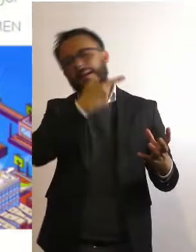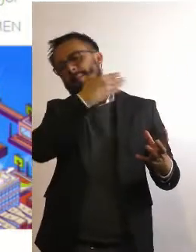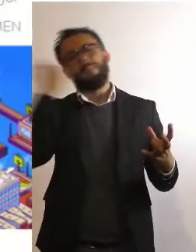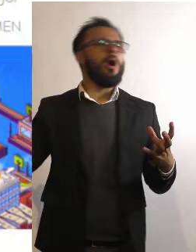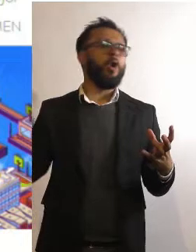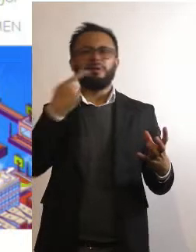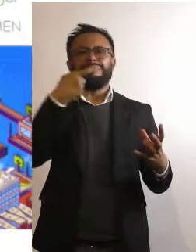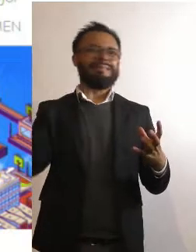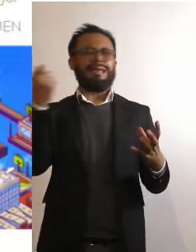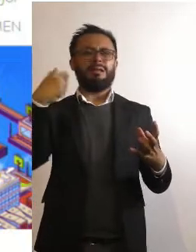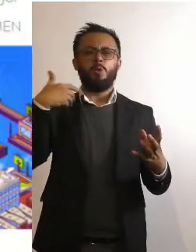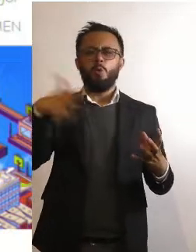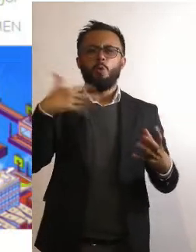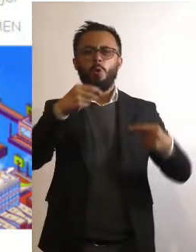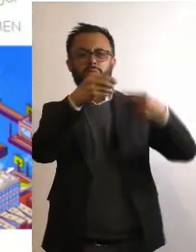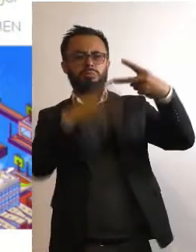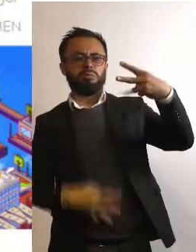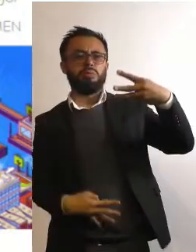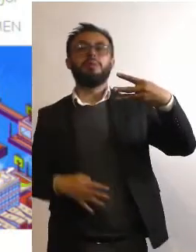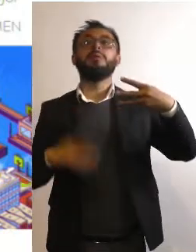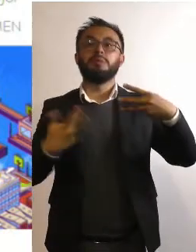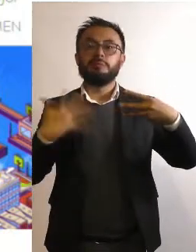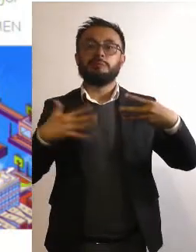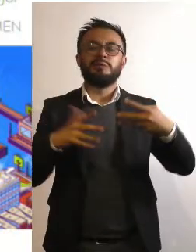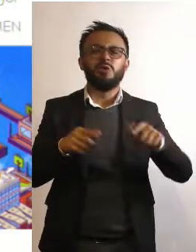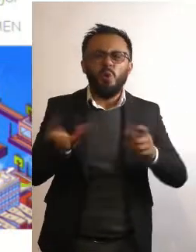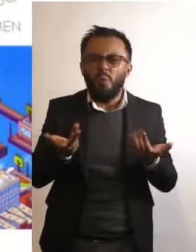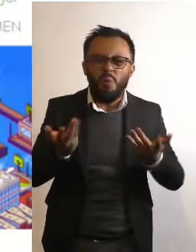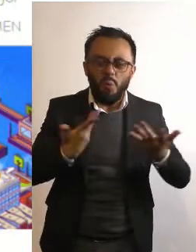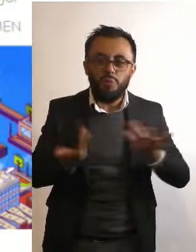Education en términos de sostenibilidad.